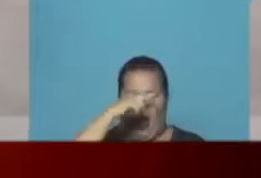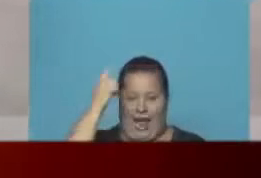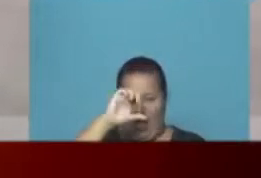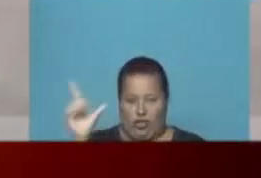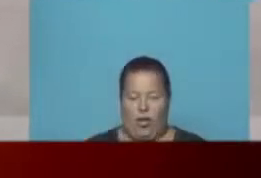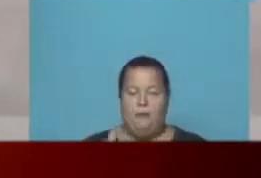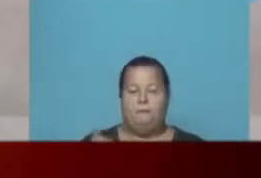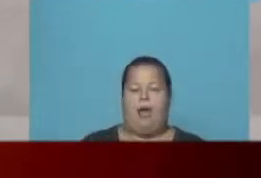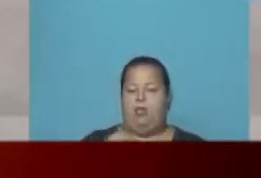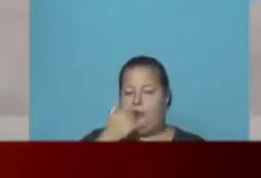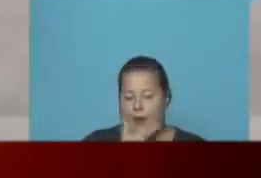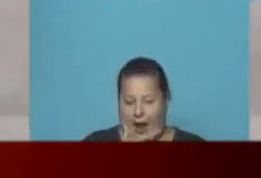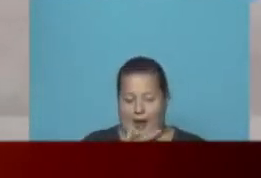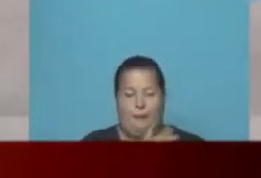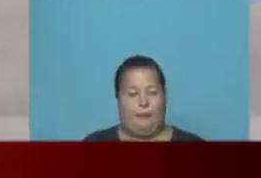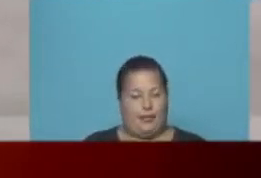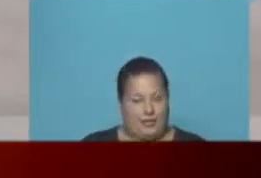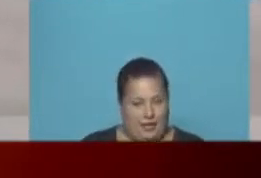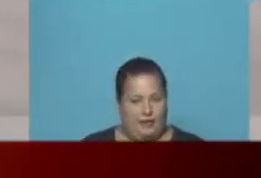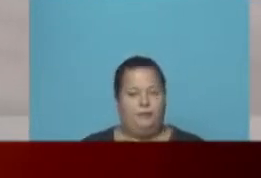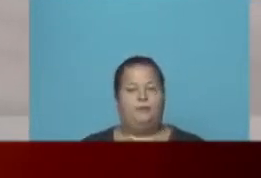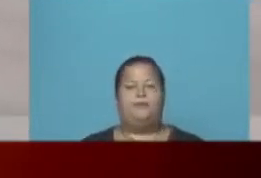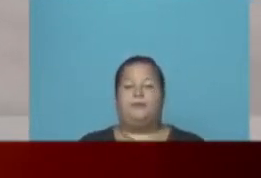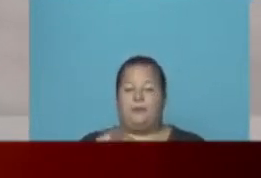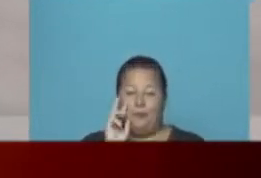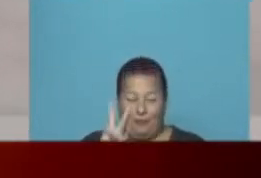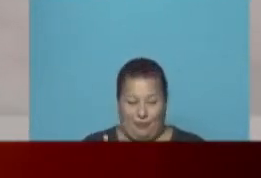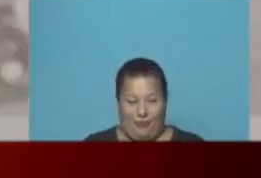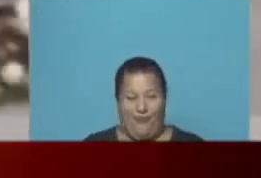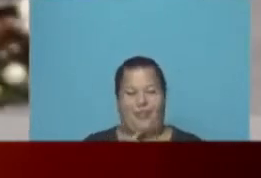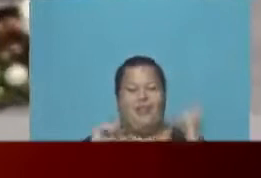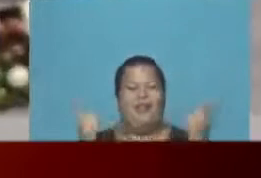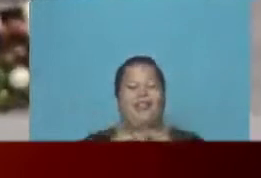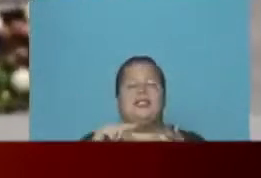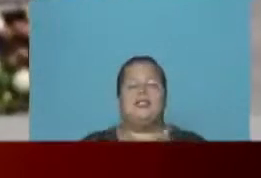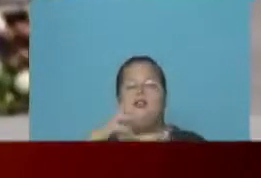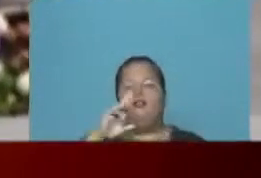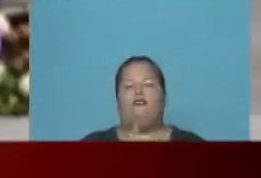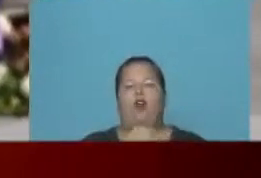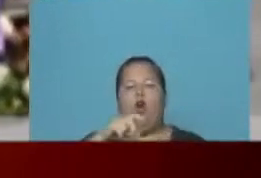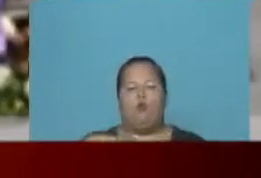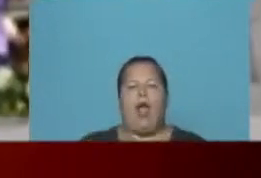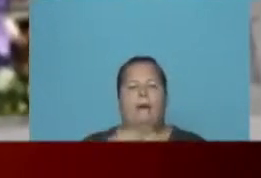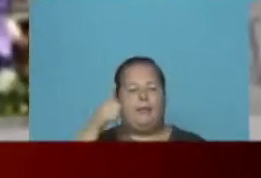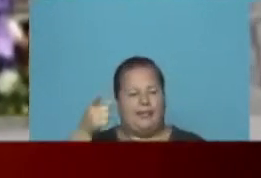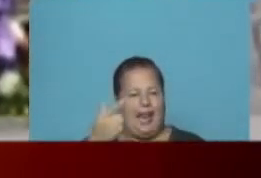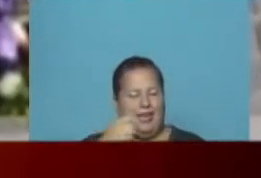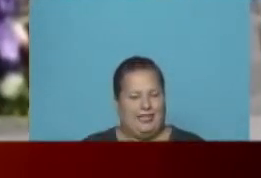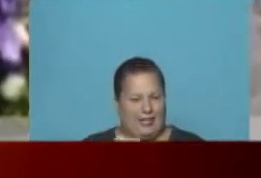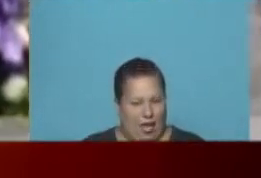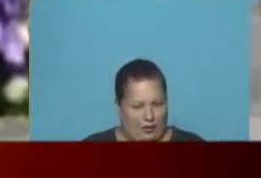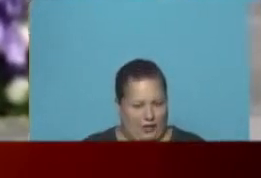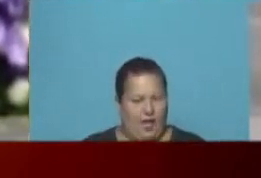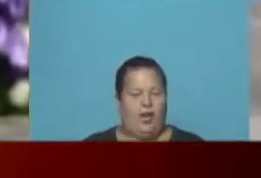90.000 kilómetros. Y para ese año existía, solamente para lo que es mantenimiento